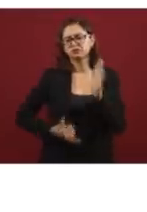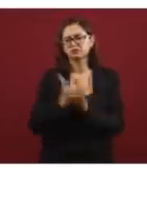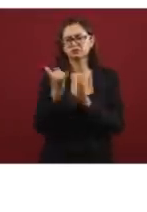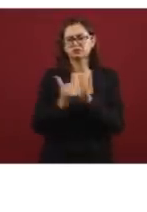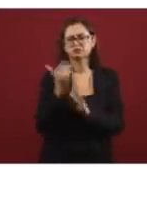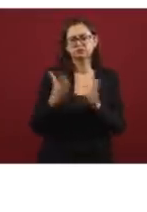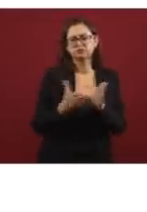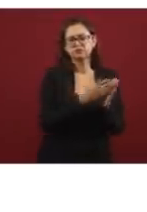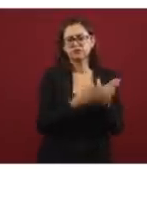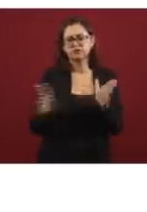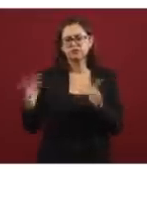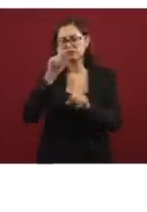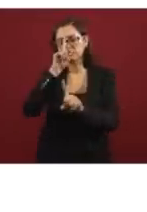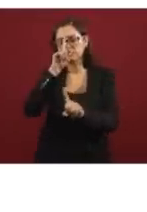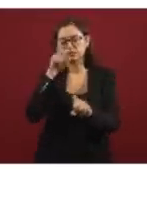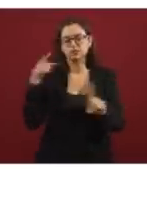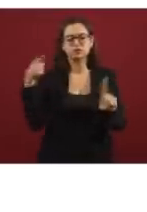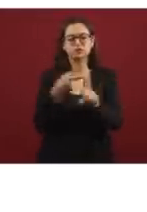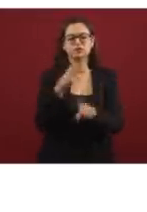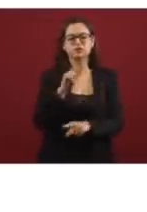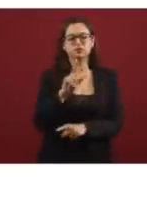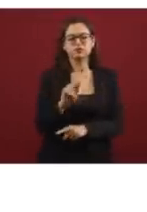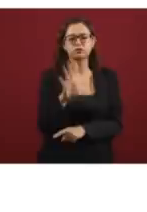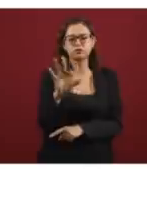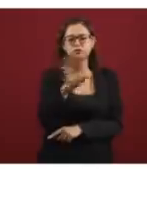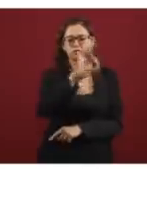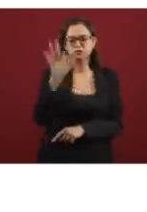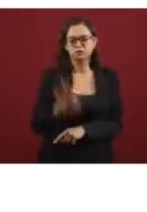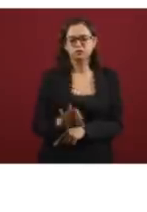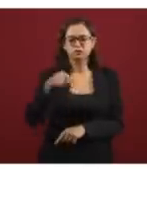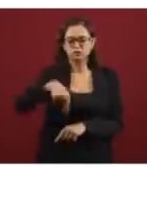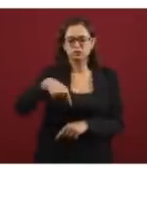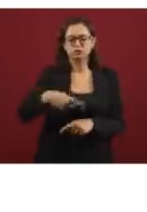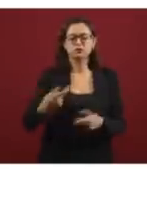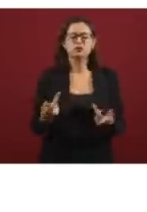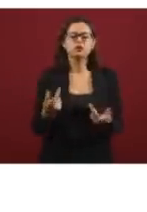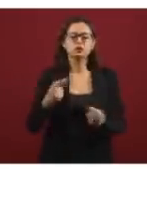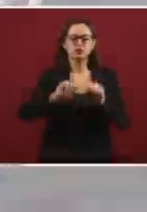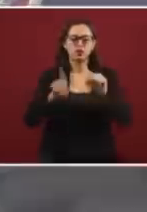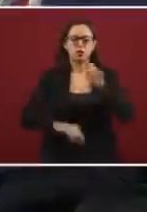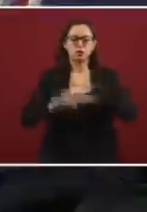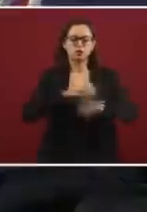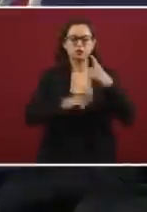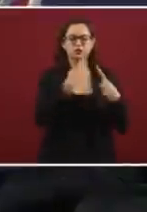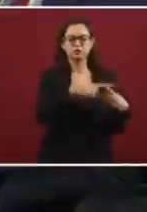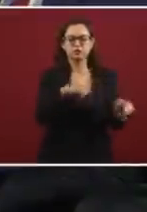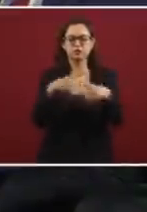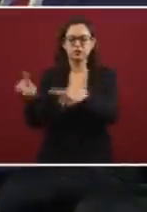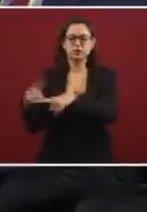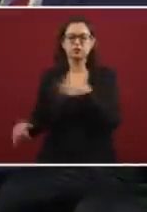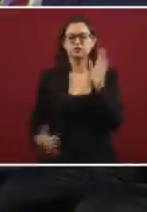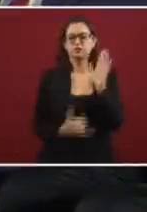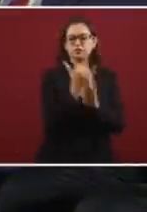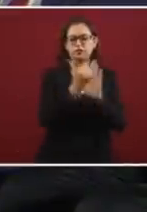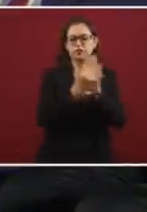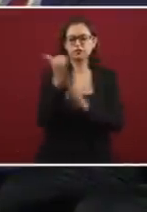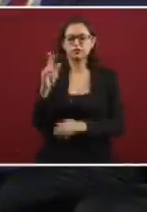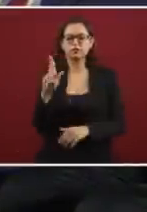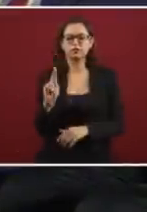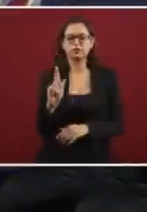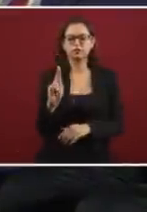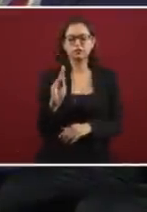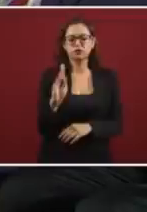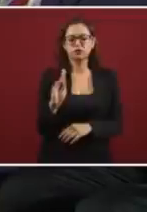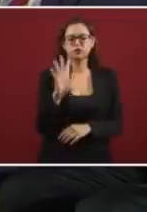nacional hay un enfoque que sea por lo menos del 85% de proveedores nacionales y durante la construcción por arriba del 95% serán